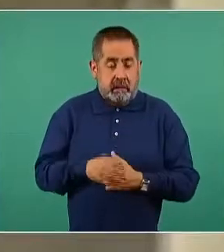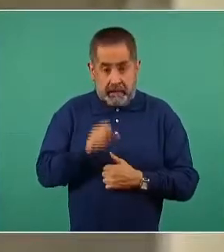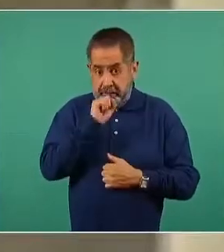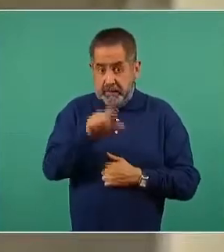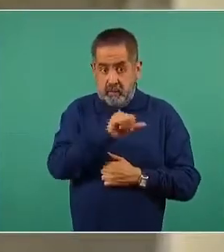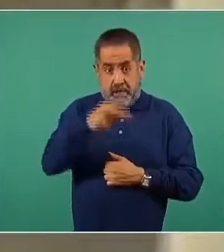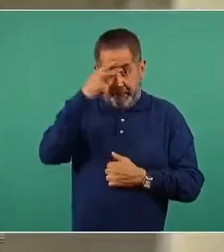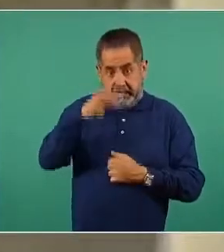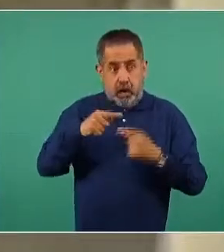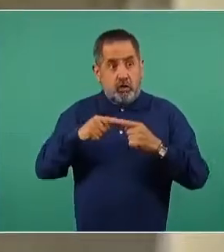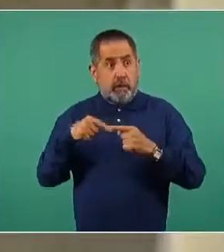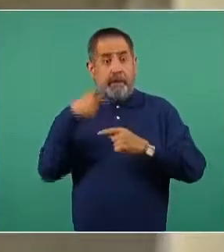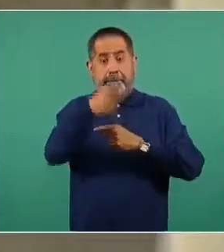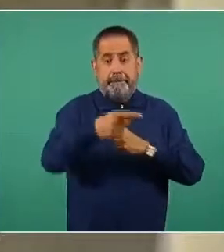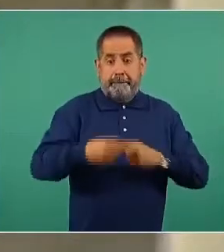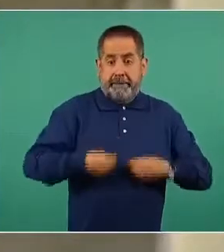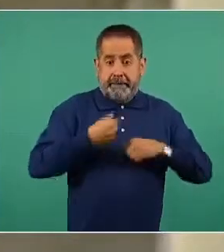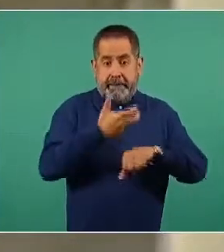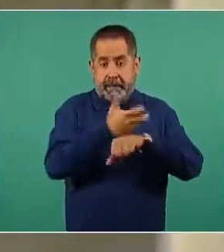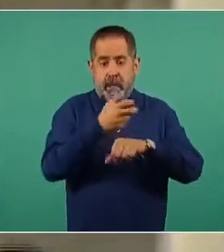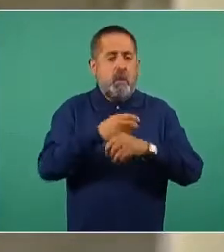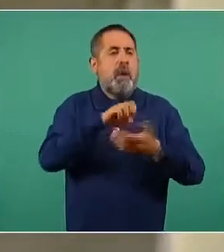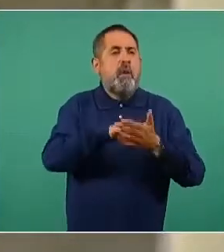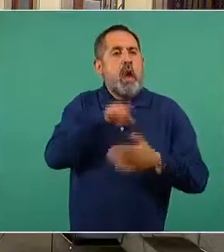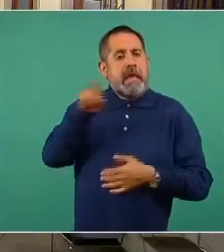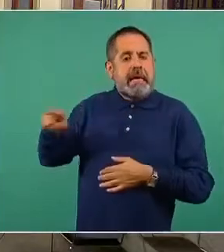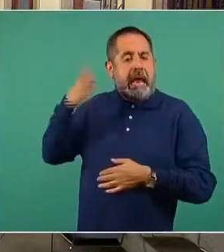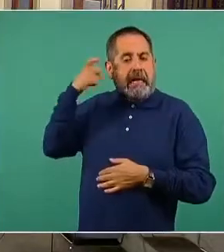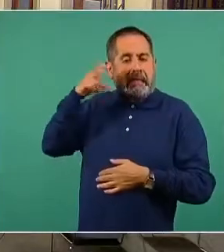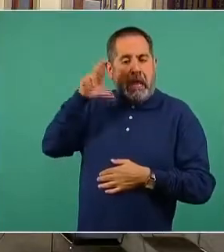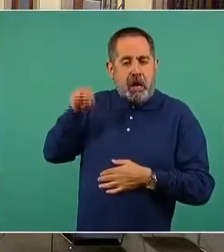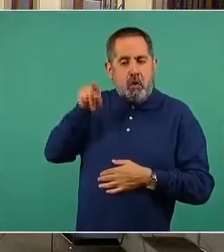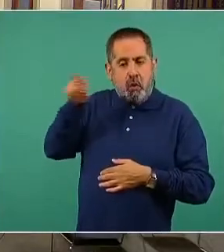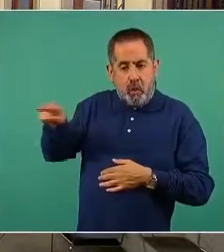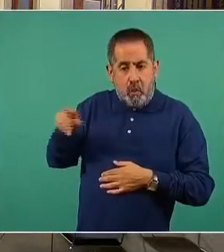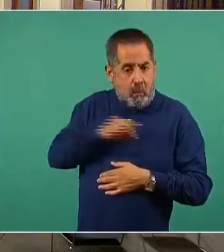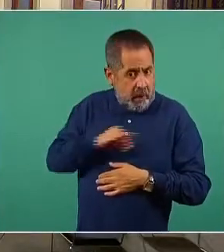que están del otro lado, en este caso a Quintana Roo.